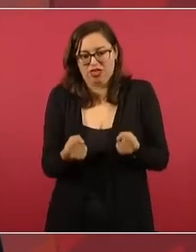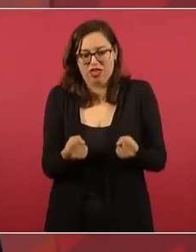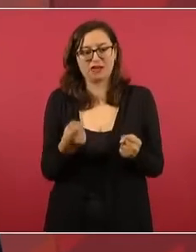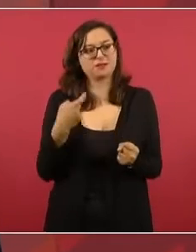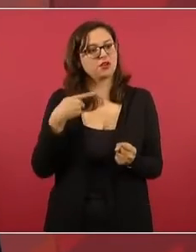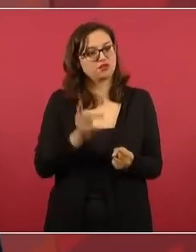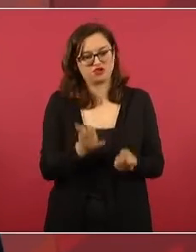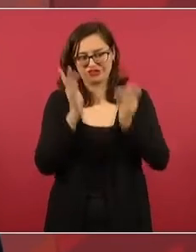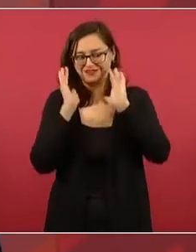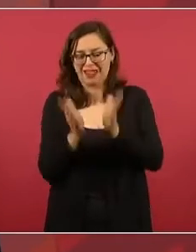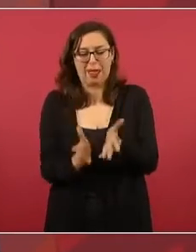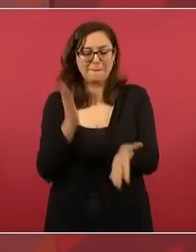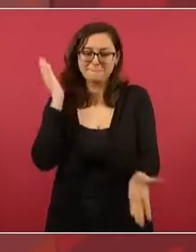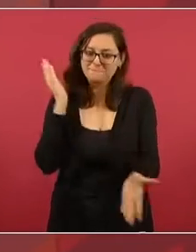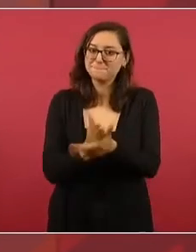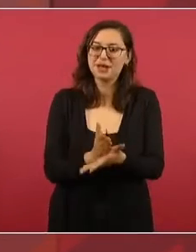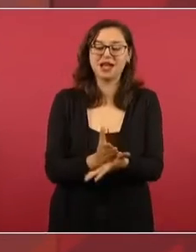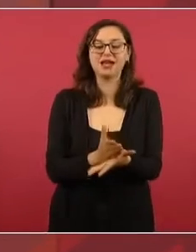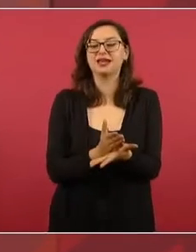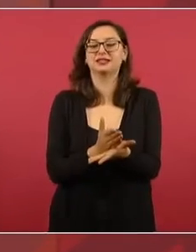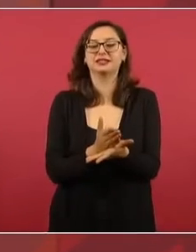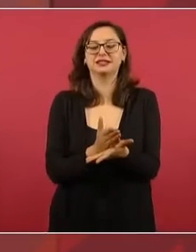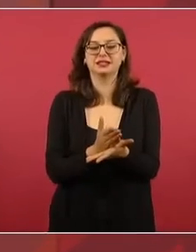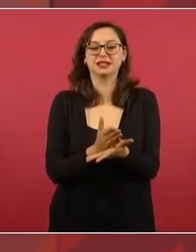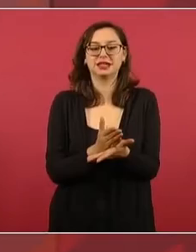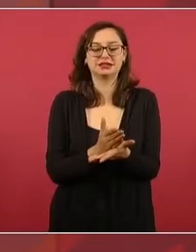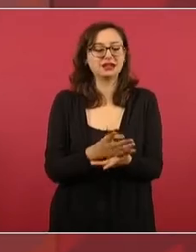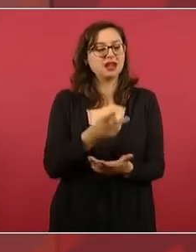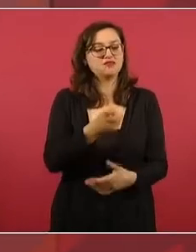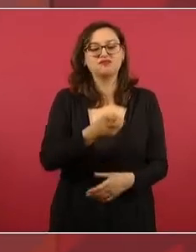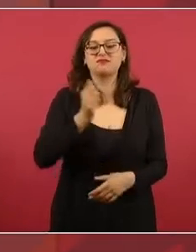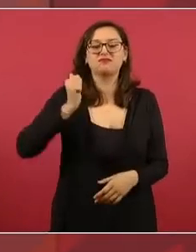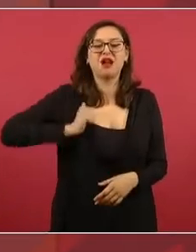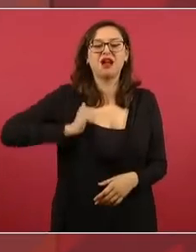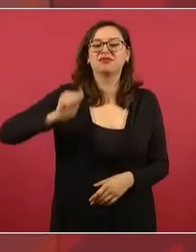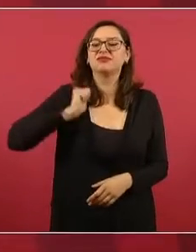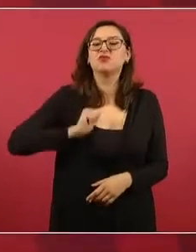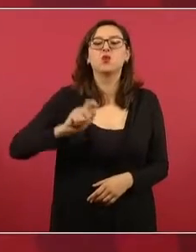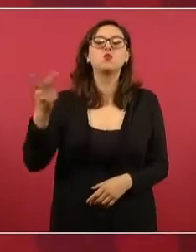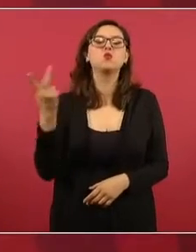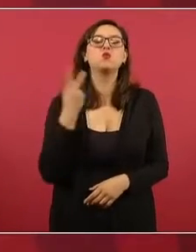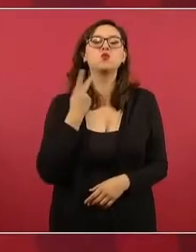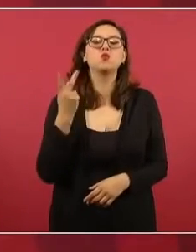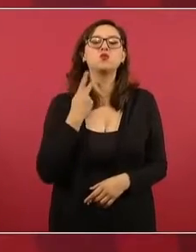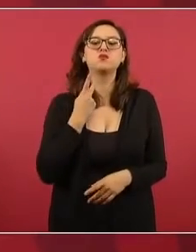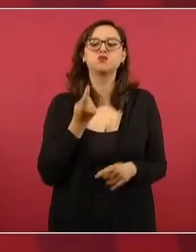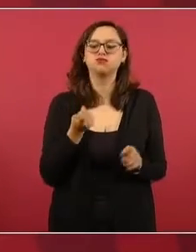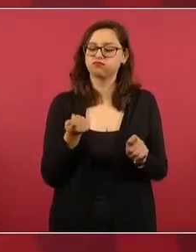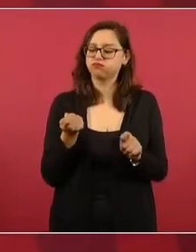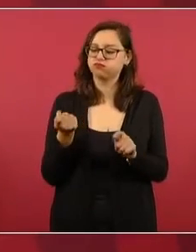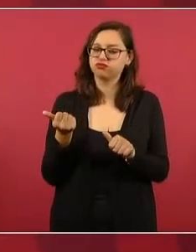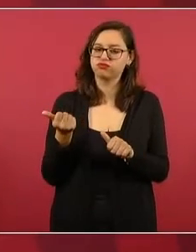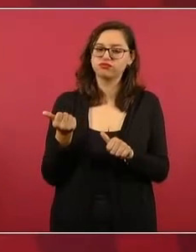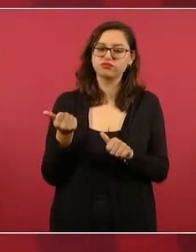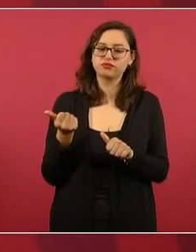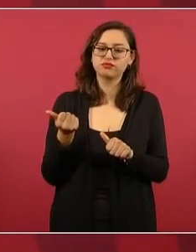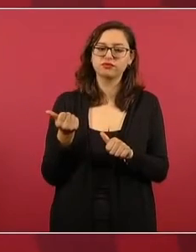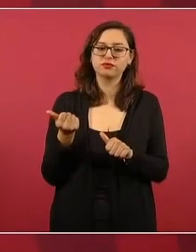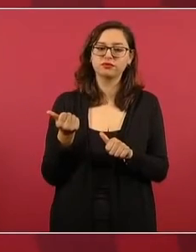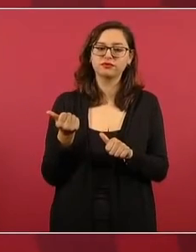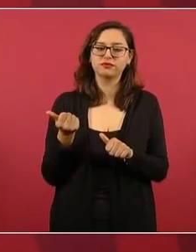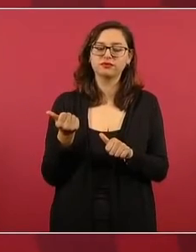hay que decir, esa vieja política se hace a un lado.